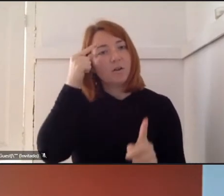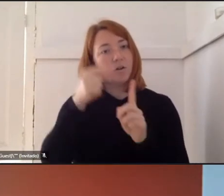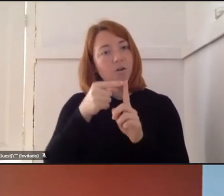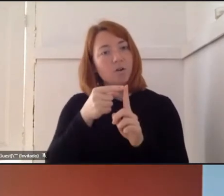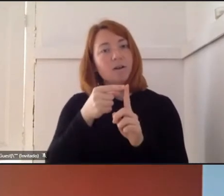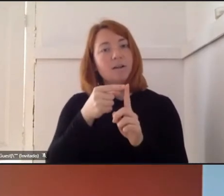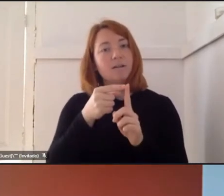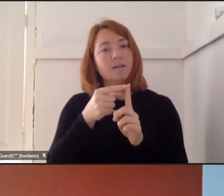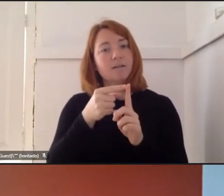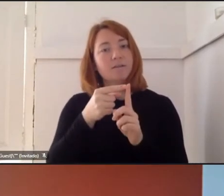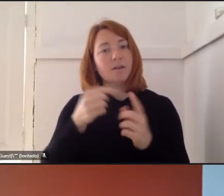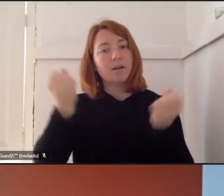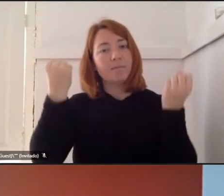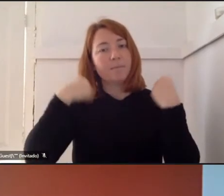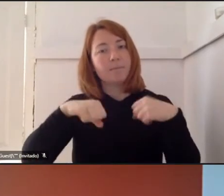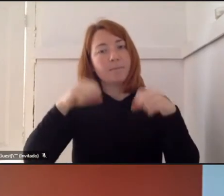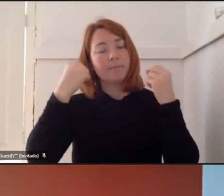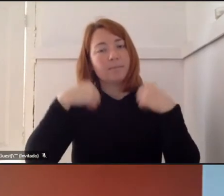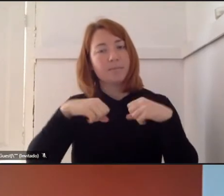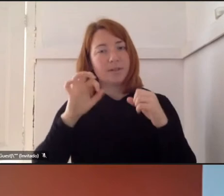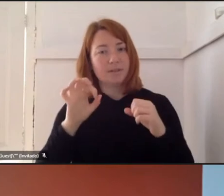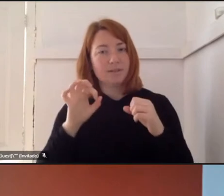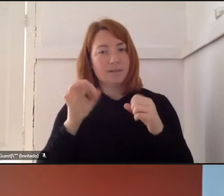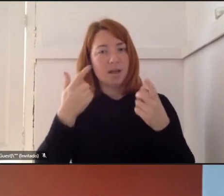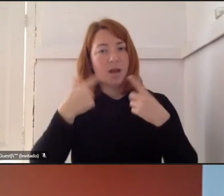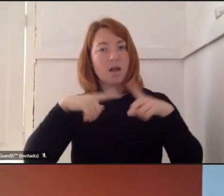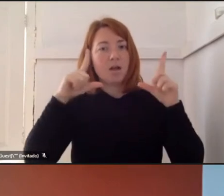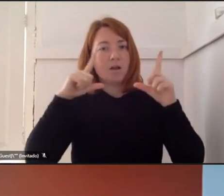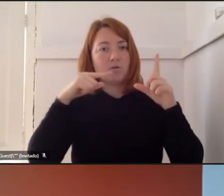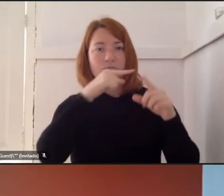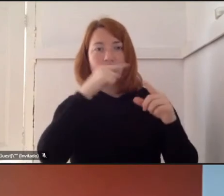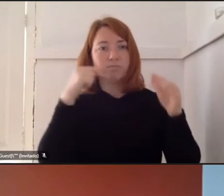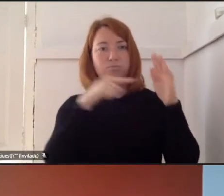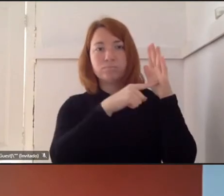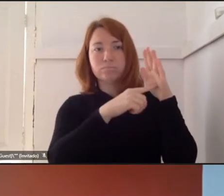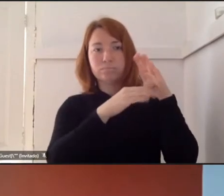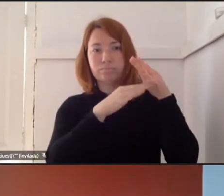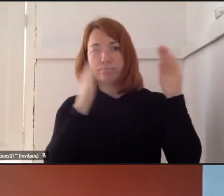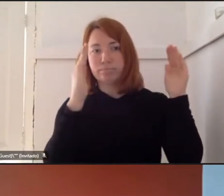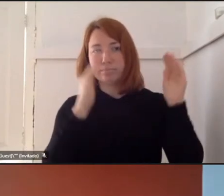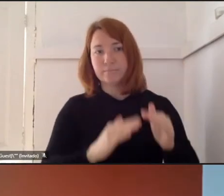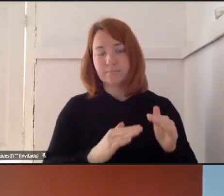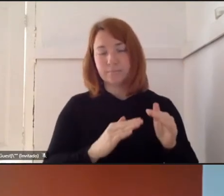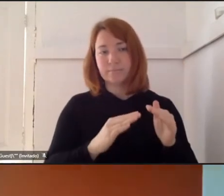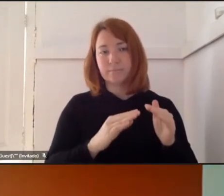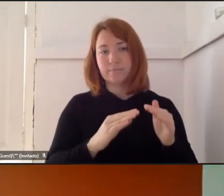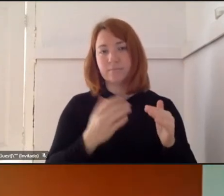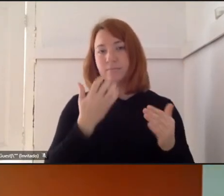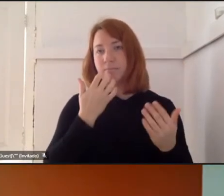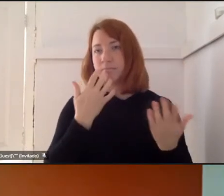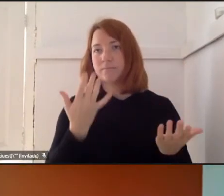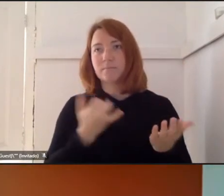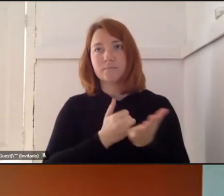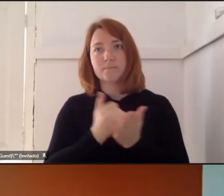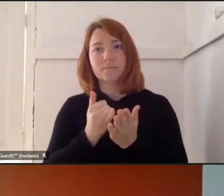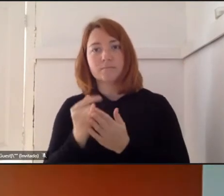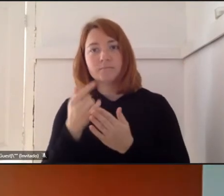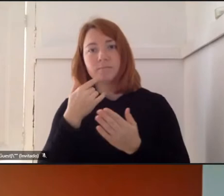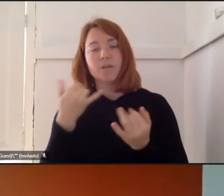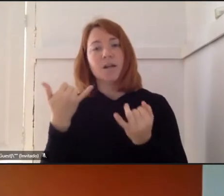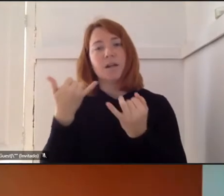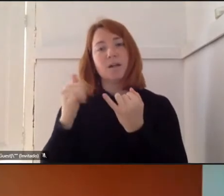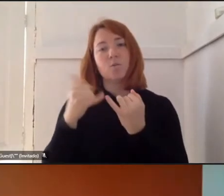propiciar una práctica académica menos androcéntrica? Me estoy refiriendo, pues, a asignaturas concretas, a lo mejor de recuperación de historia